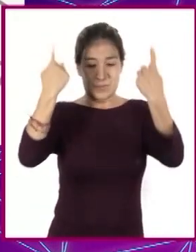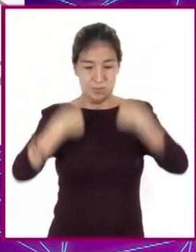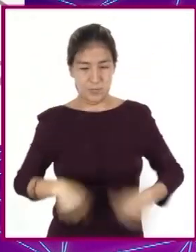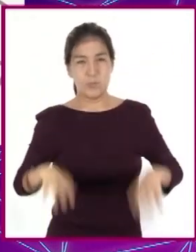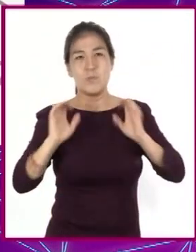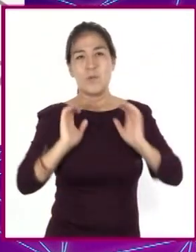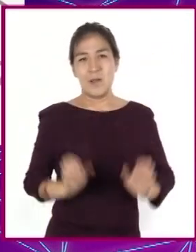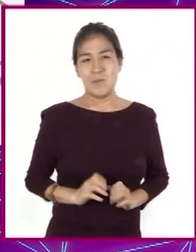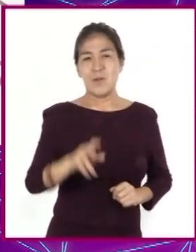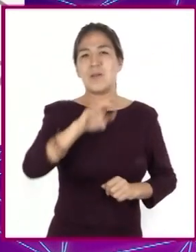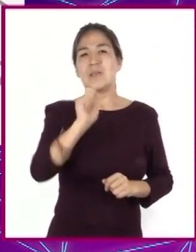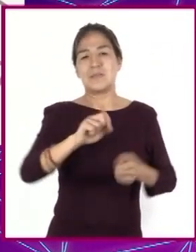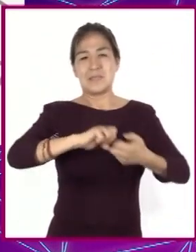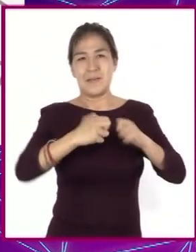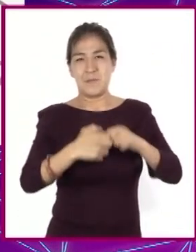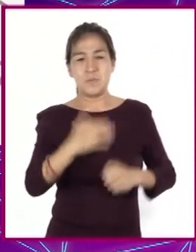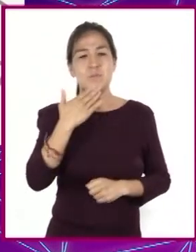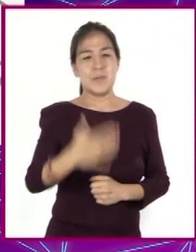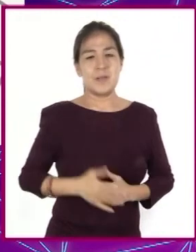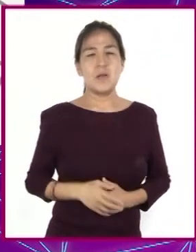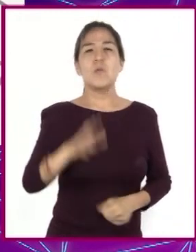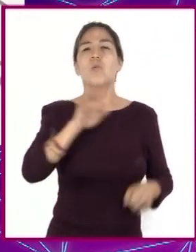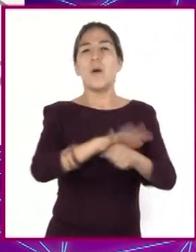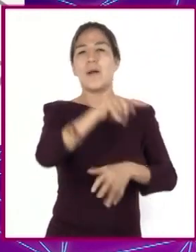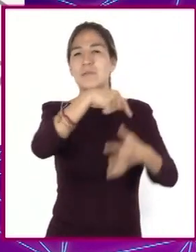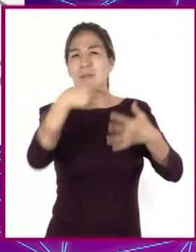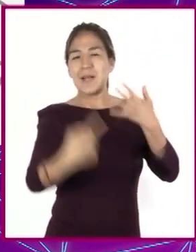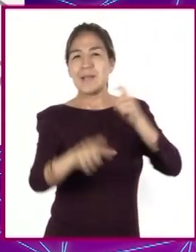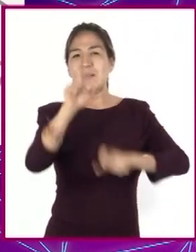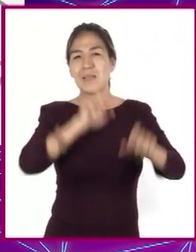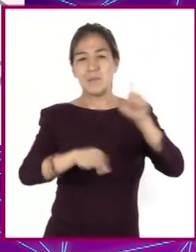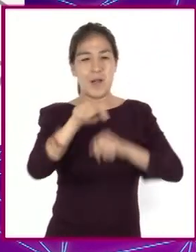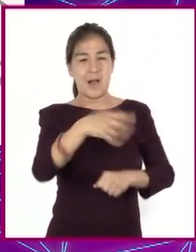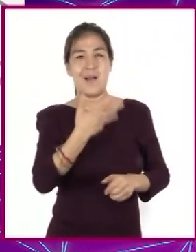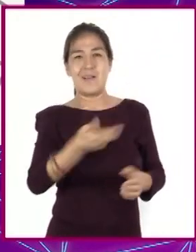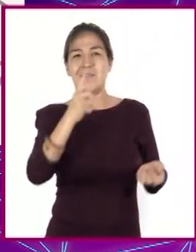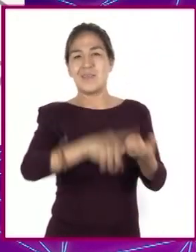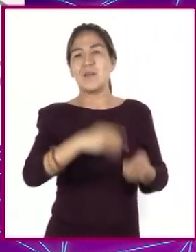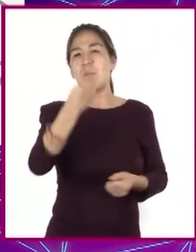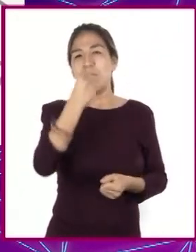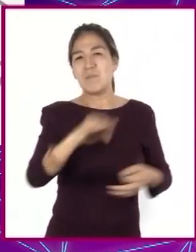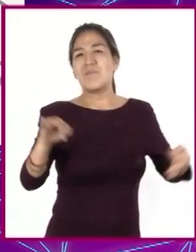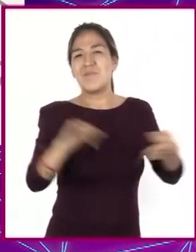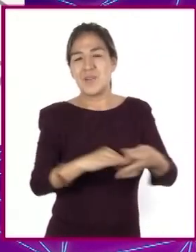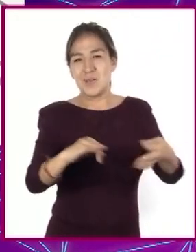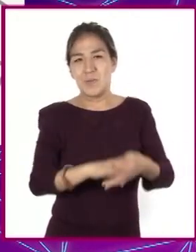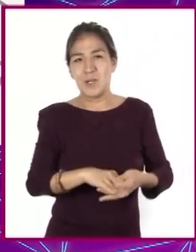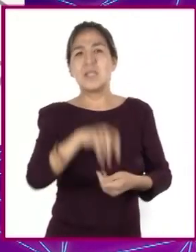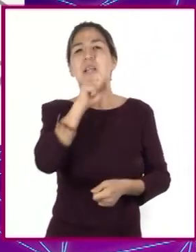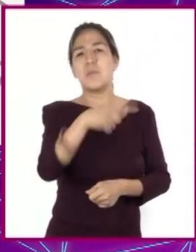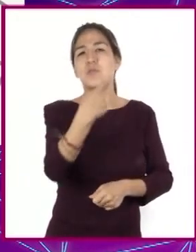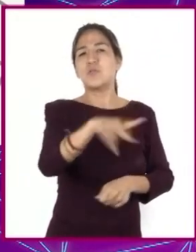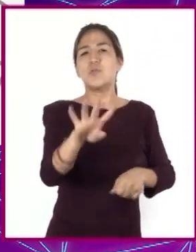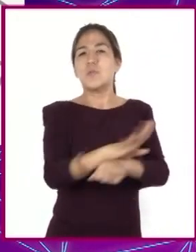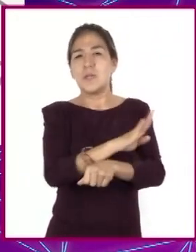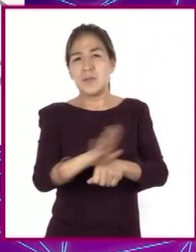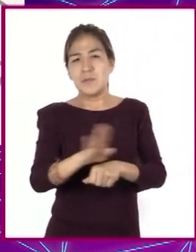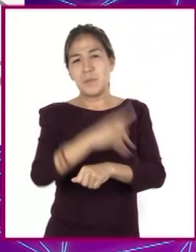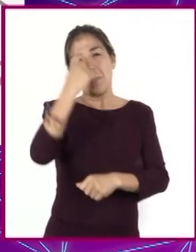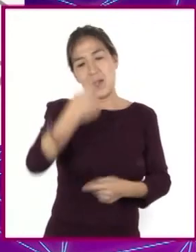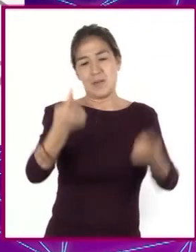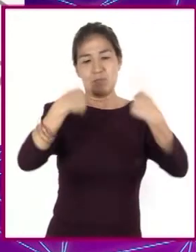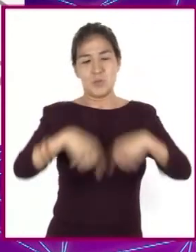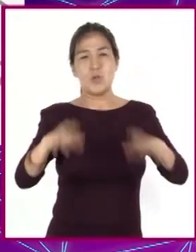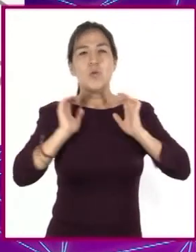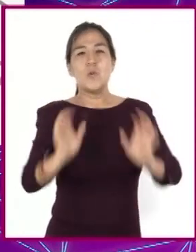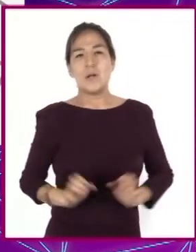cerebro. Veamos algunos de los elementos químicos presentes en alimentos de consumo frecuente y el beneficio que aportan a esta parte